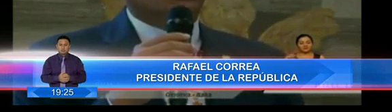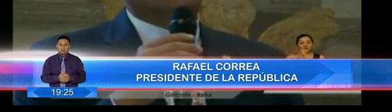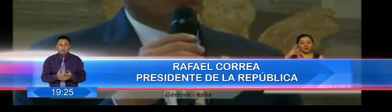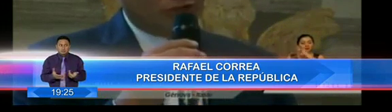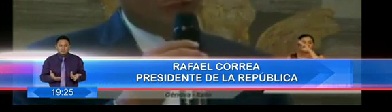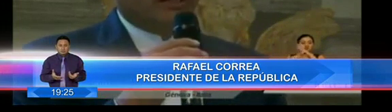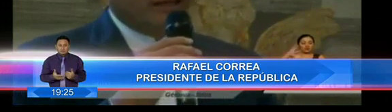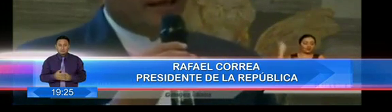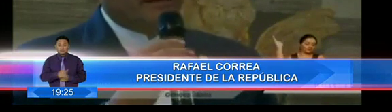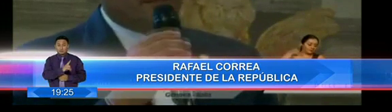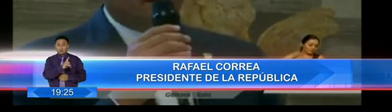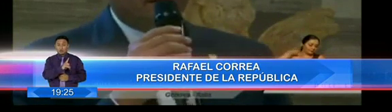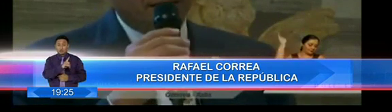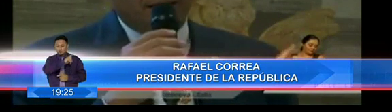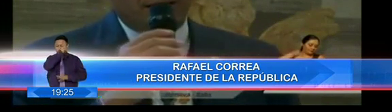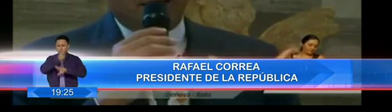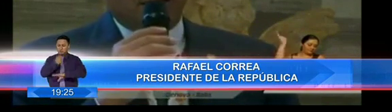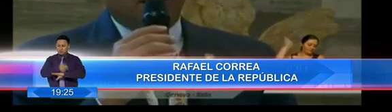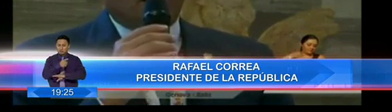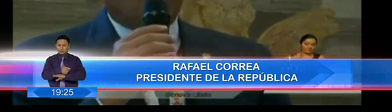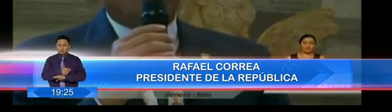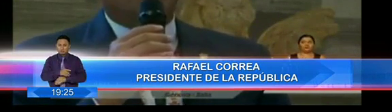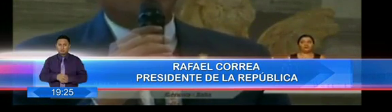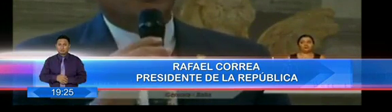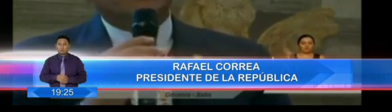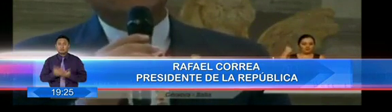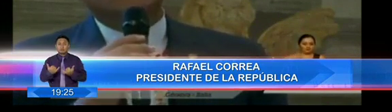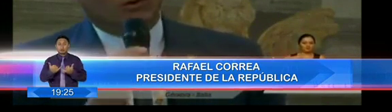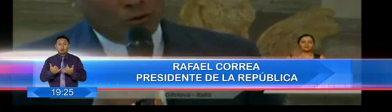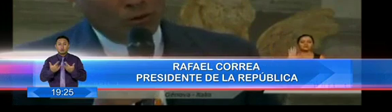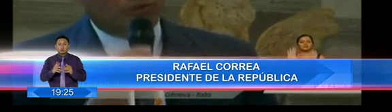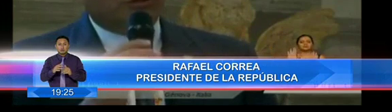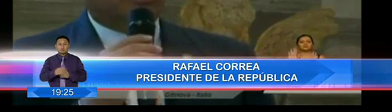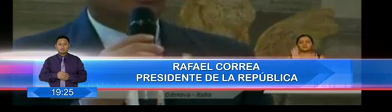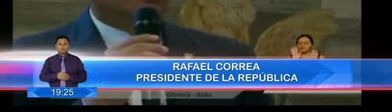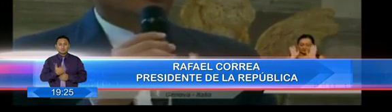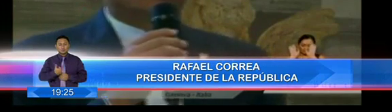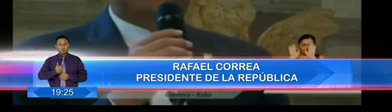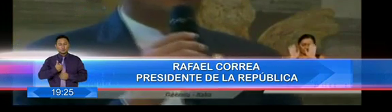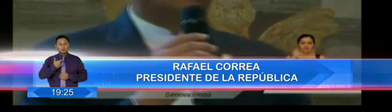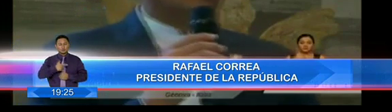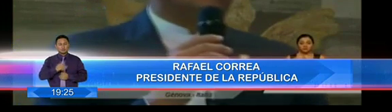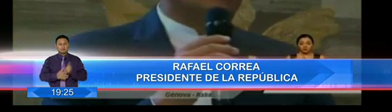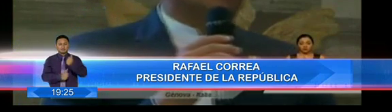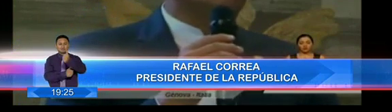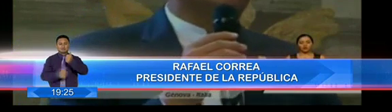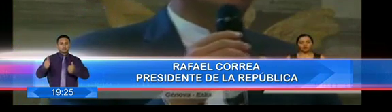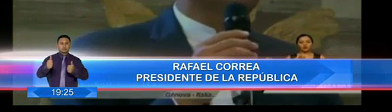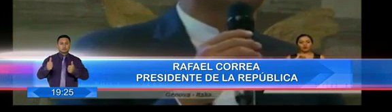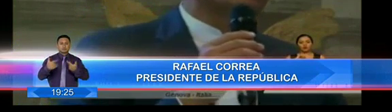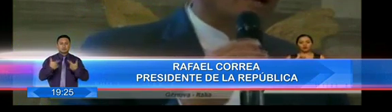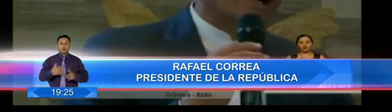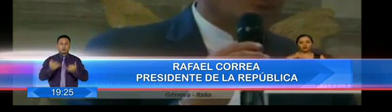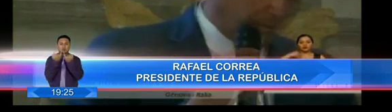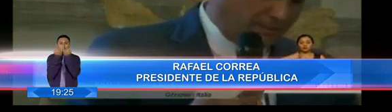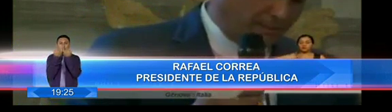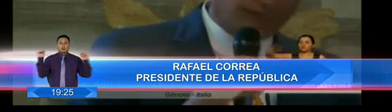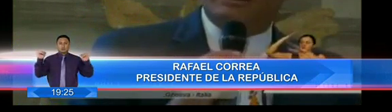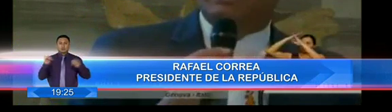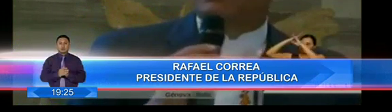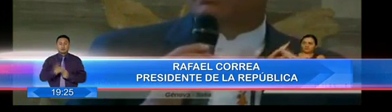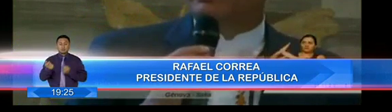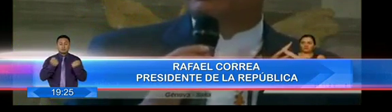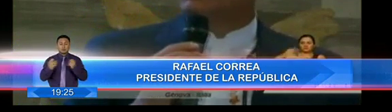sus condicionalidades. Hoy podemos decir con orgullo que finalmente tenemos un manejo soberano de